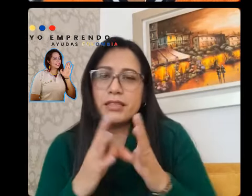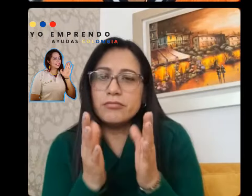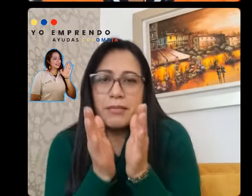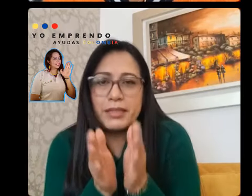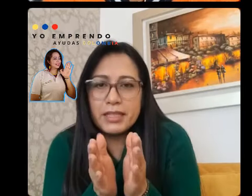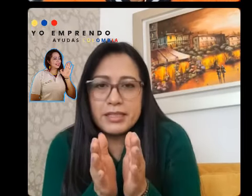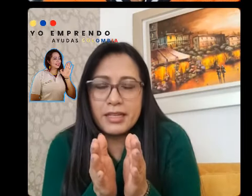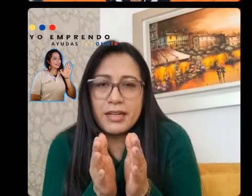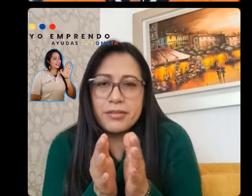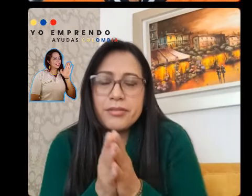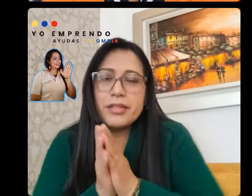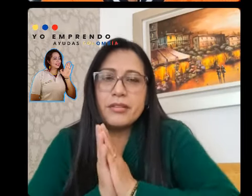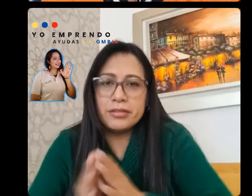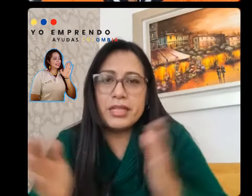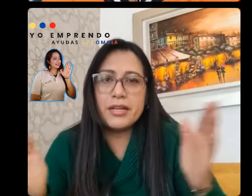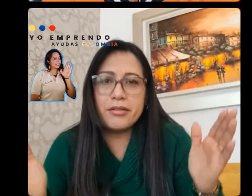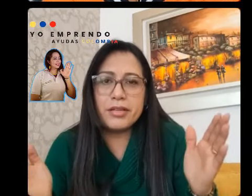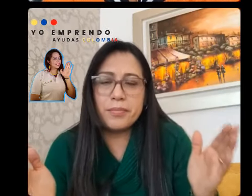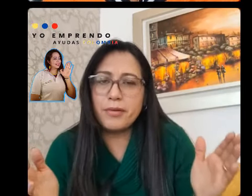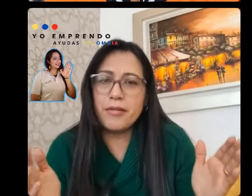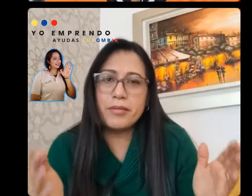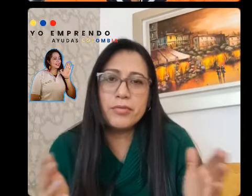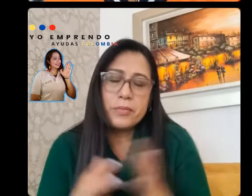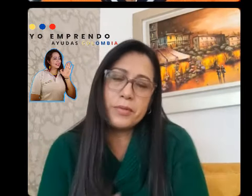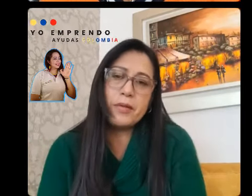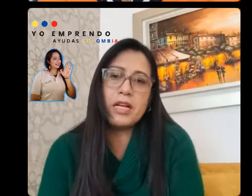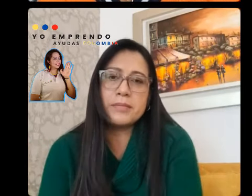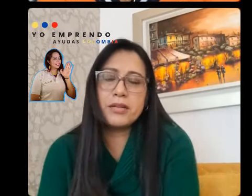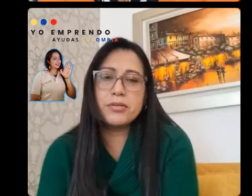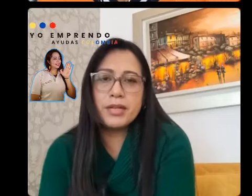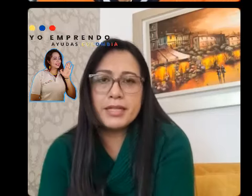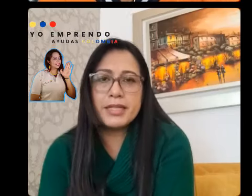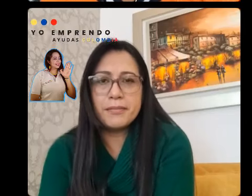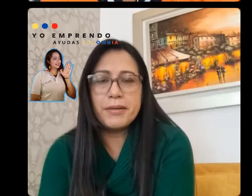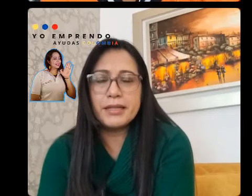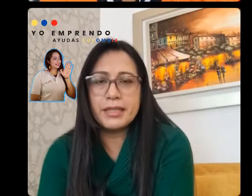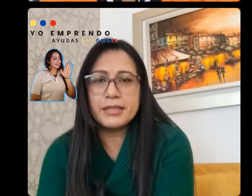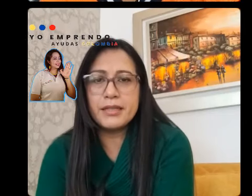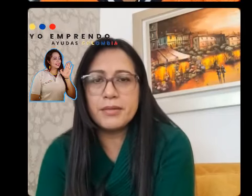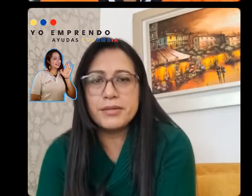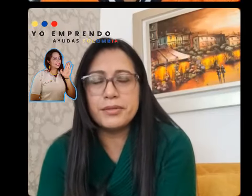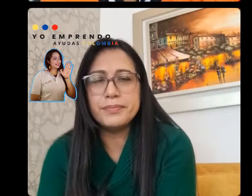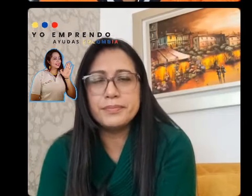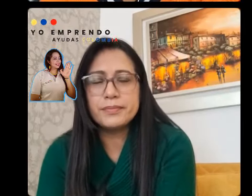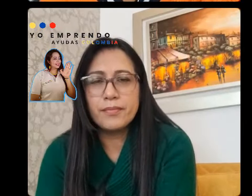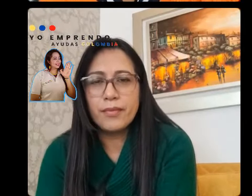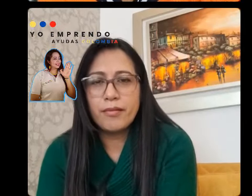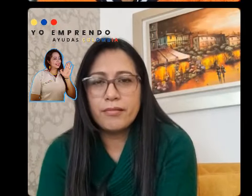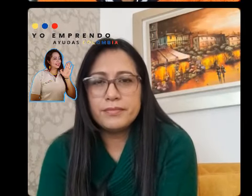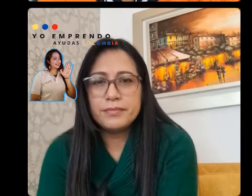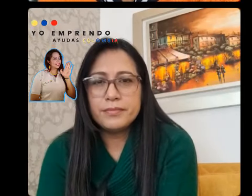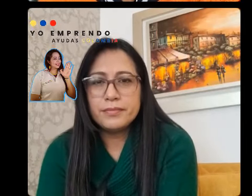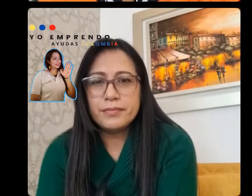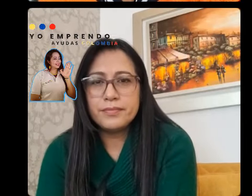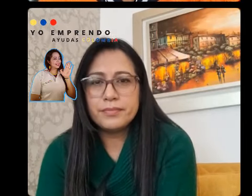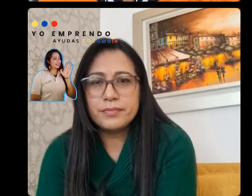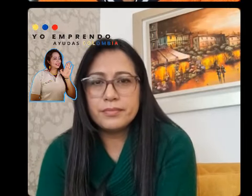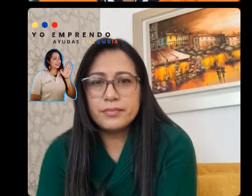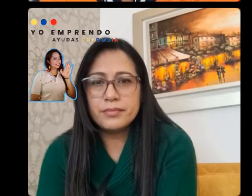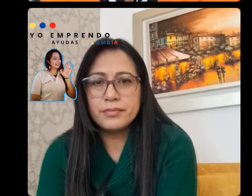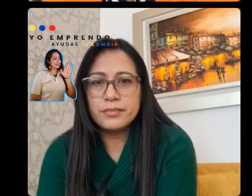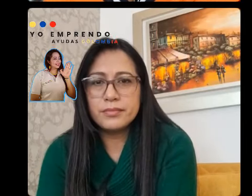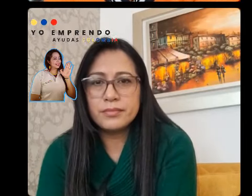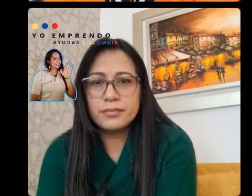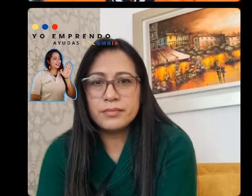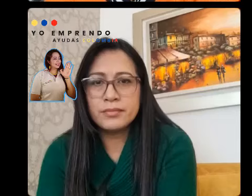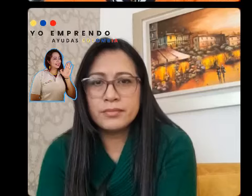va a ser un tema tan cerrado sino que al contrario esto puede abrir muchas posibilidades para los hogares que hacen parte de esta intervención Bueno aquí una persona que nos dice